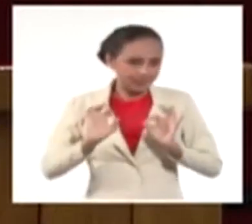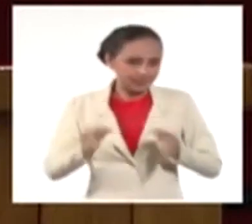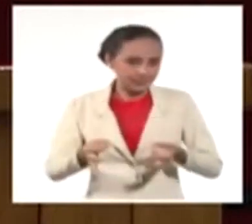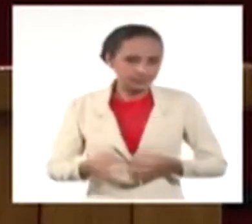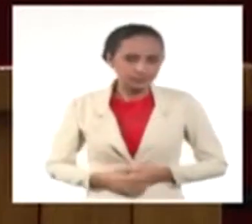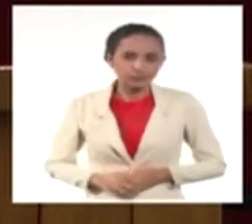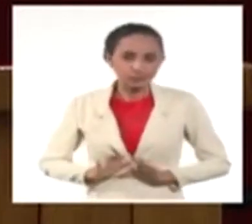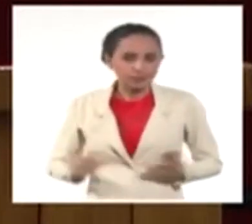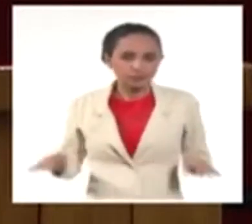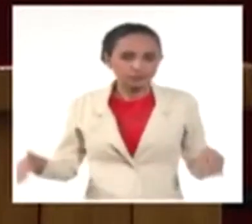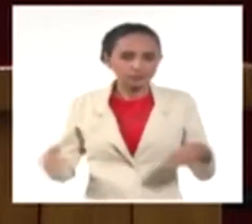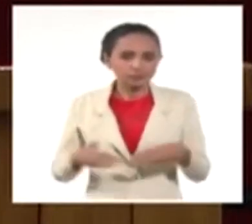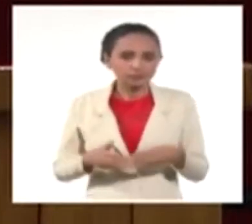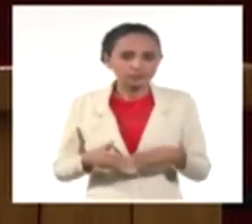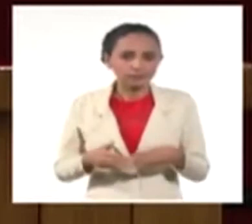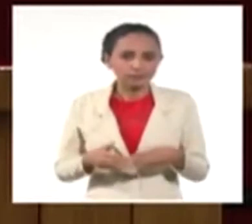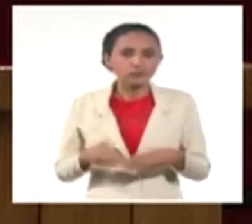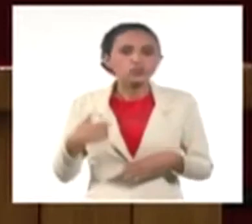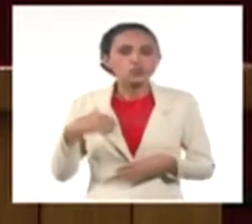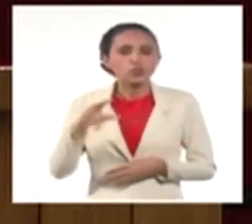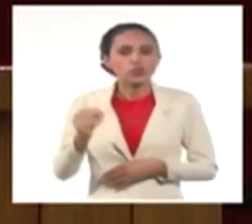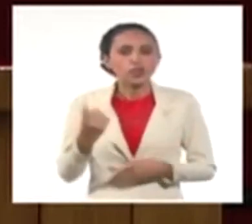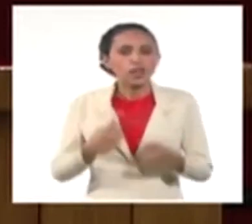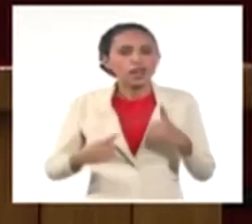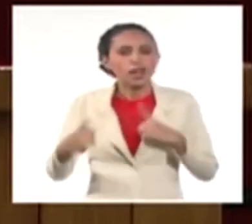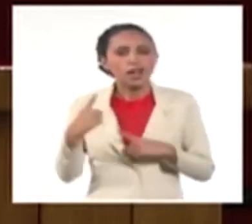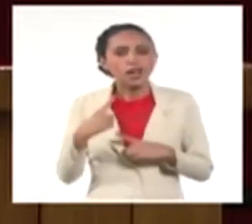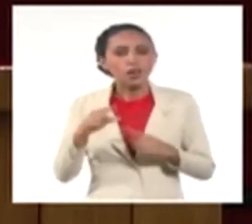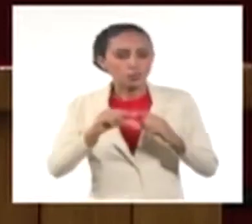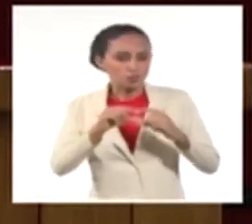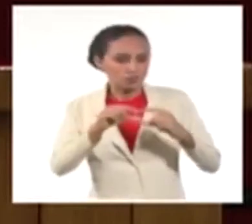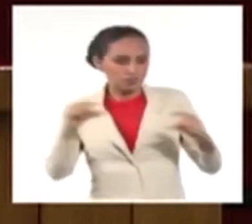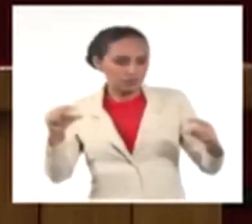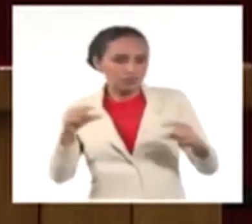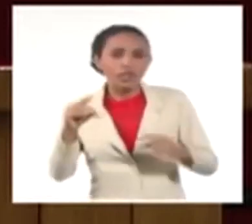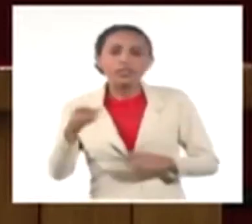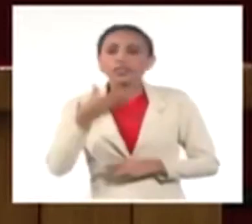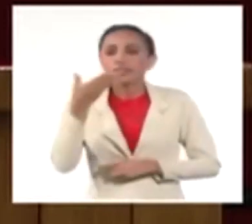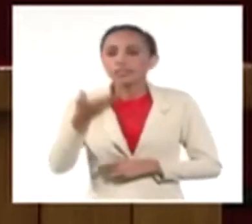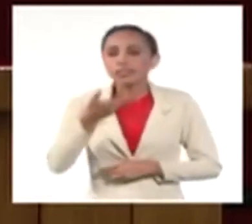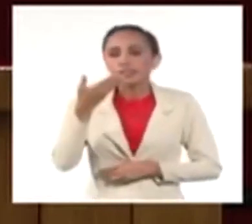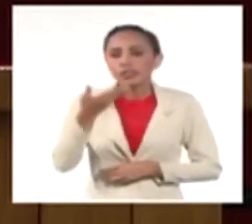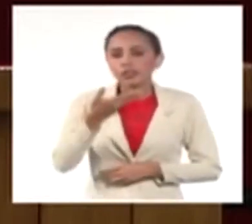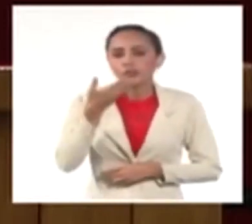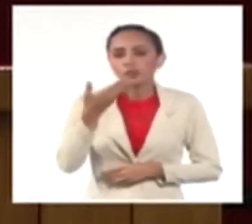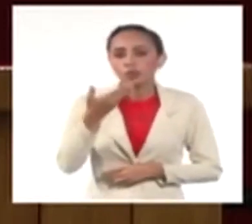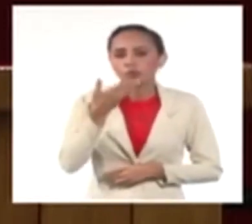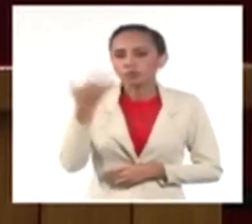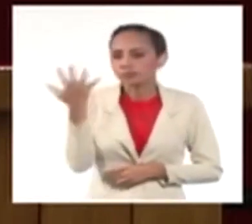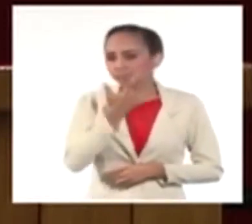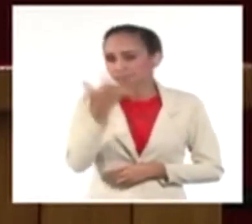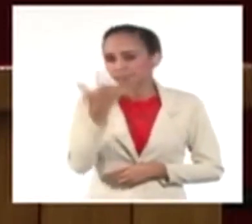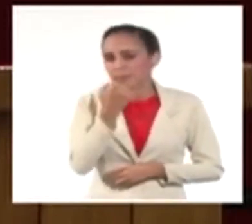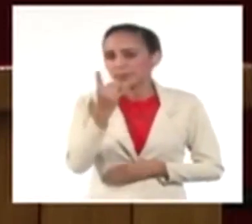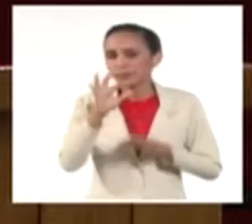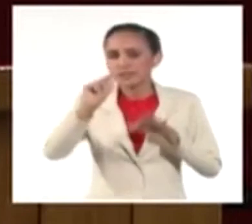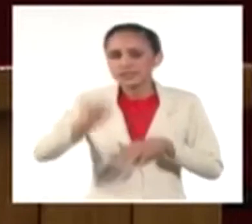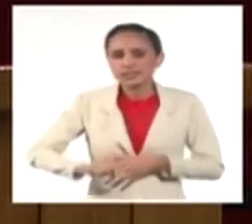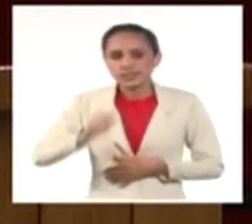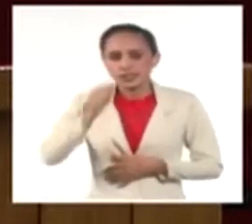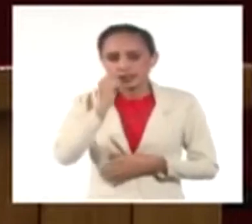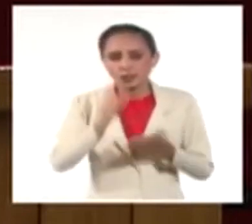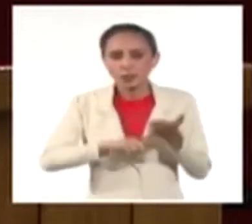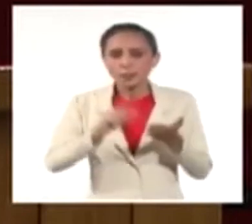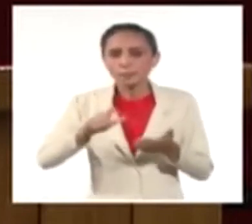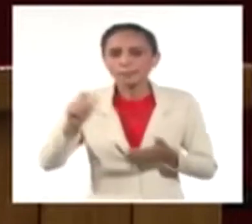concluir, haré referencia a un fragmento del discurso pronunciado por el primer secretario del Partido Comunista